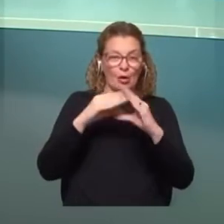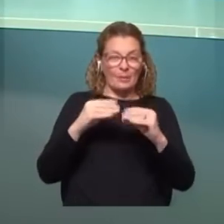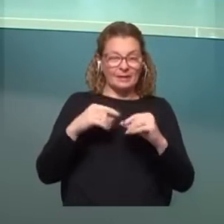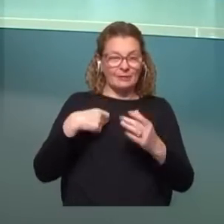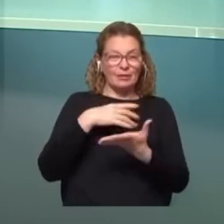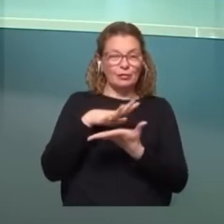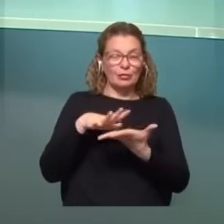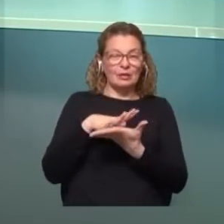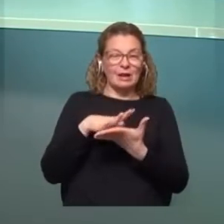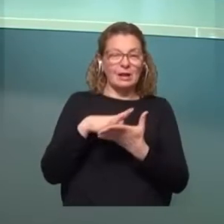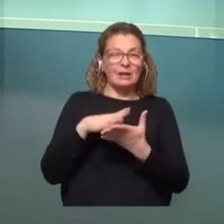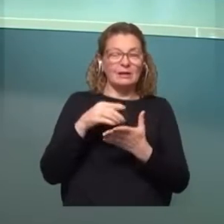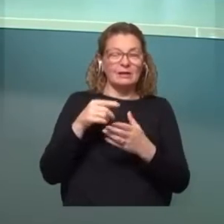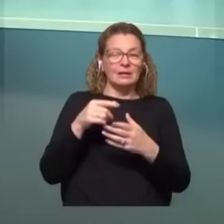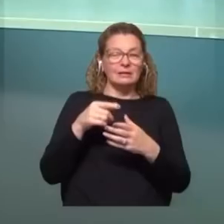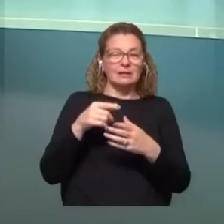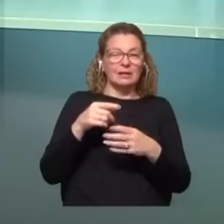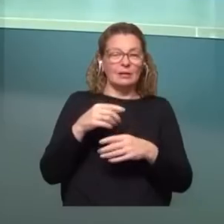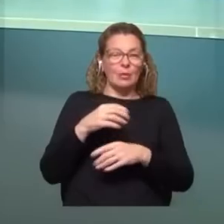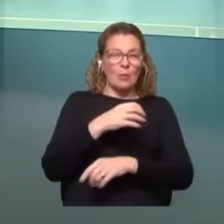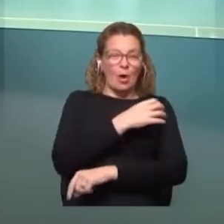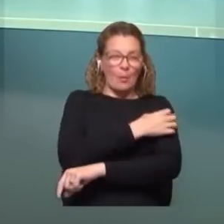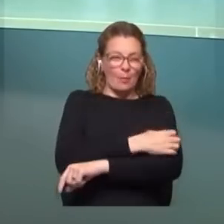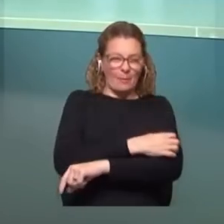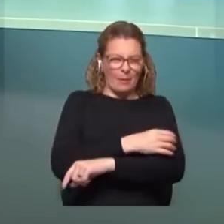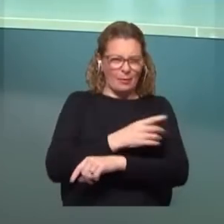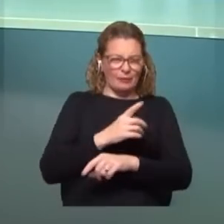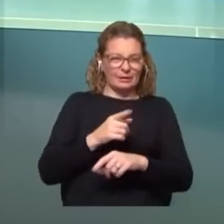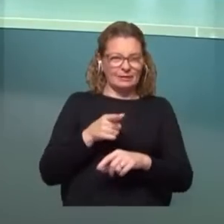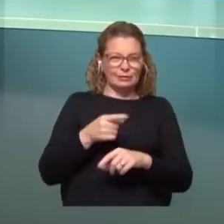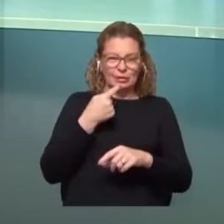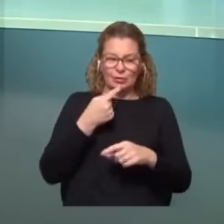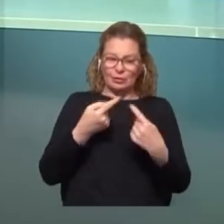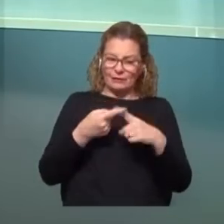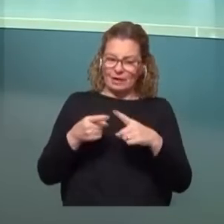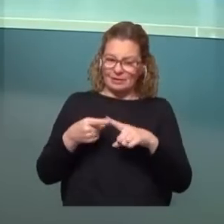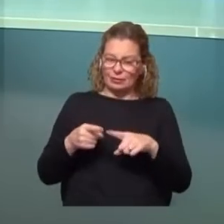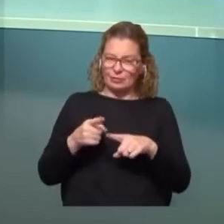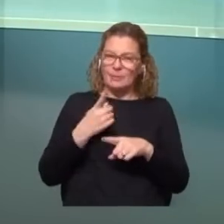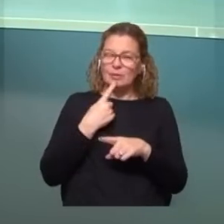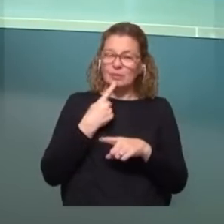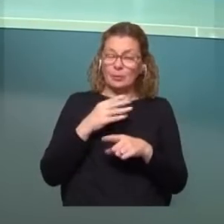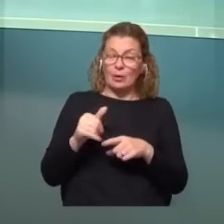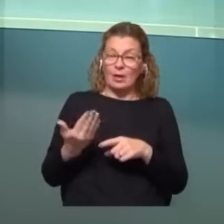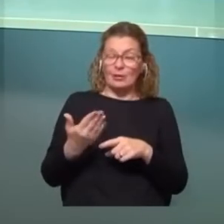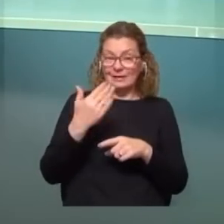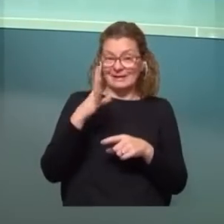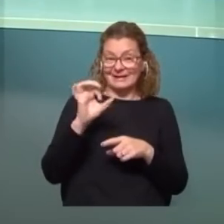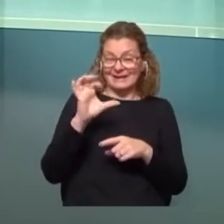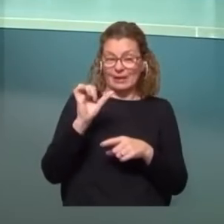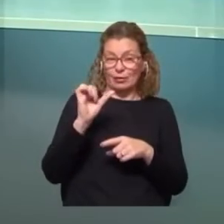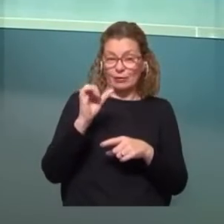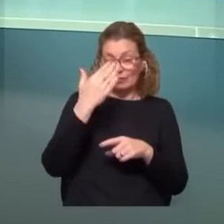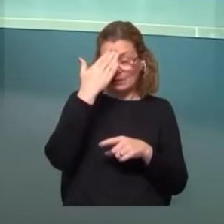sociales con población de contexto crítico y esto desencadenó diversas acciones políticas por un lado el senador frenteamplista Daniel